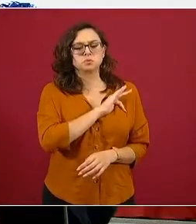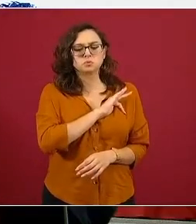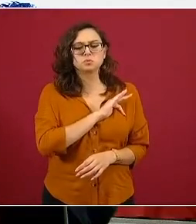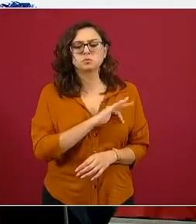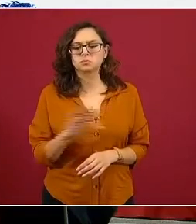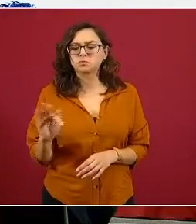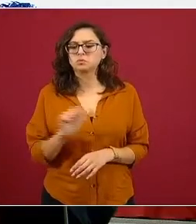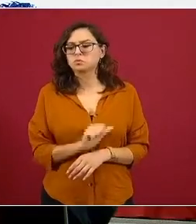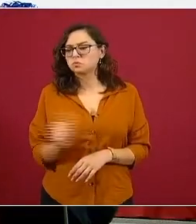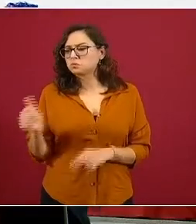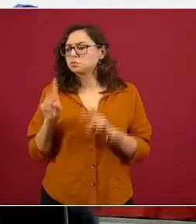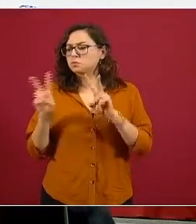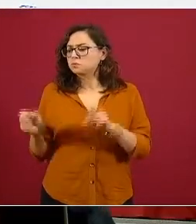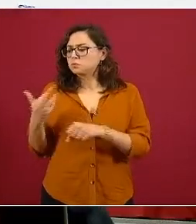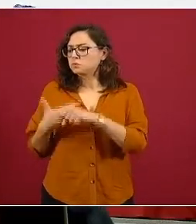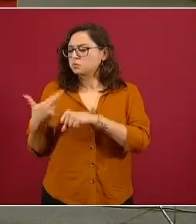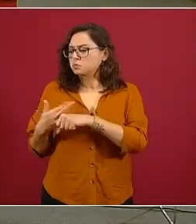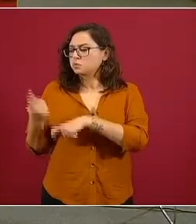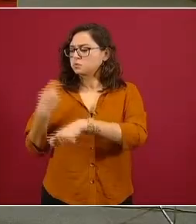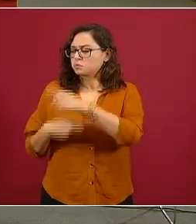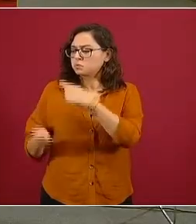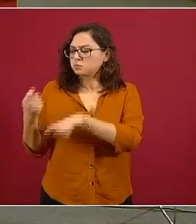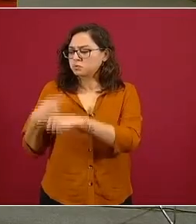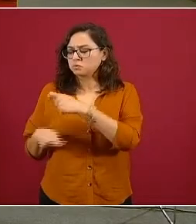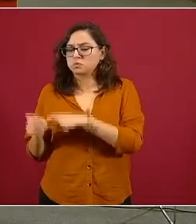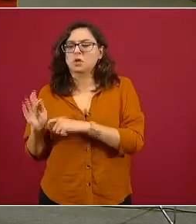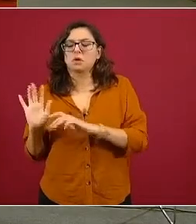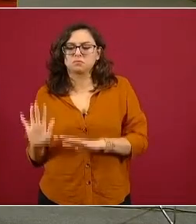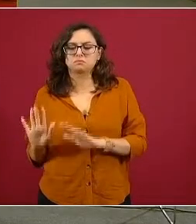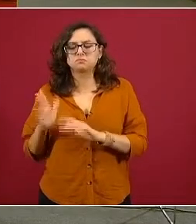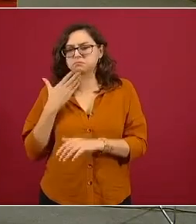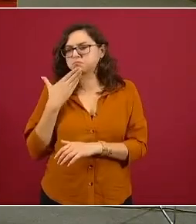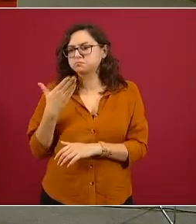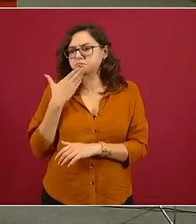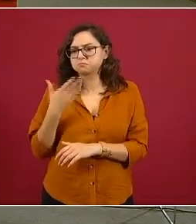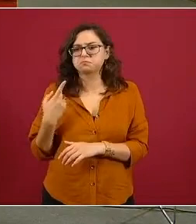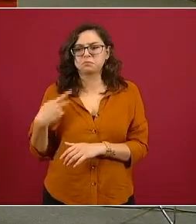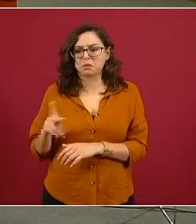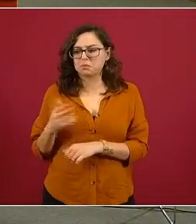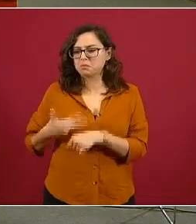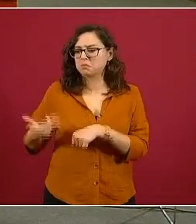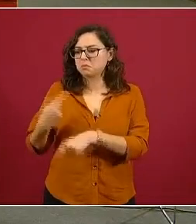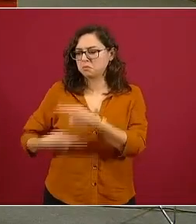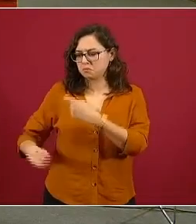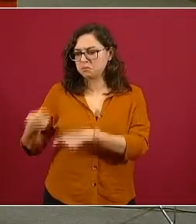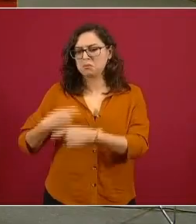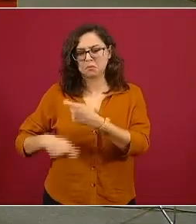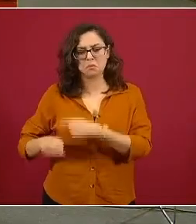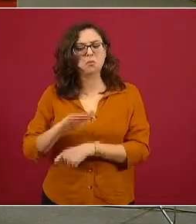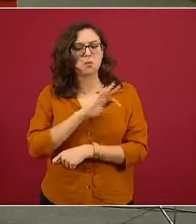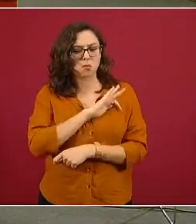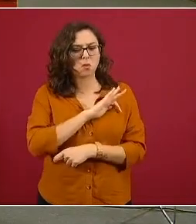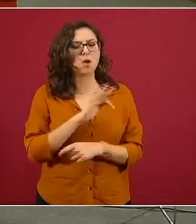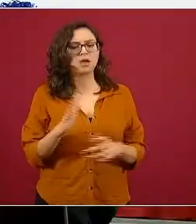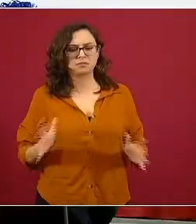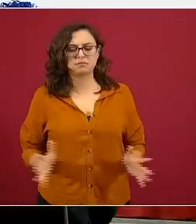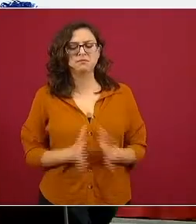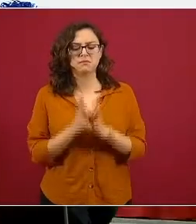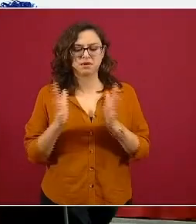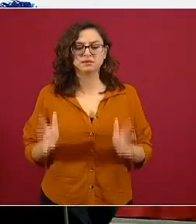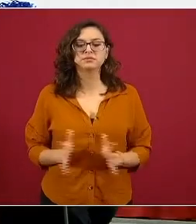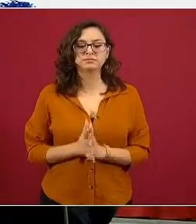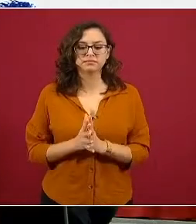bajo gestión, pero en tanto que están en trámite se consideran al corriente de sus obligaciones